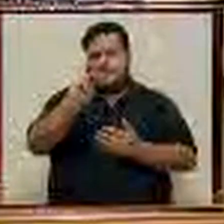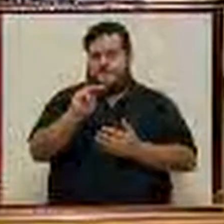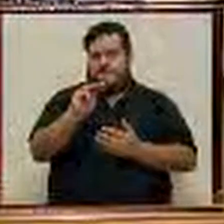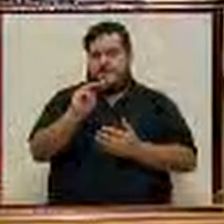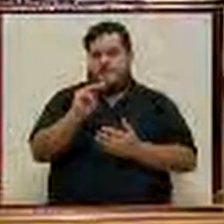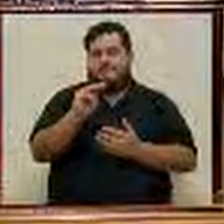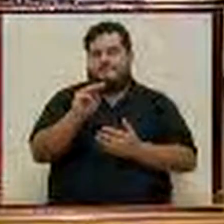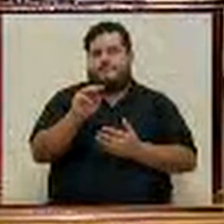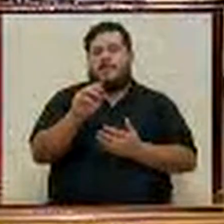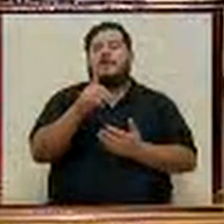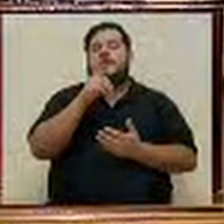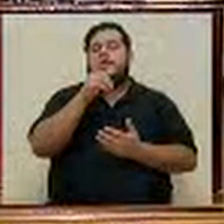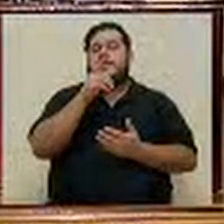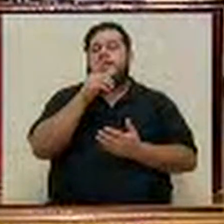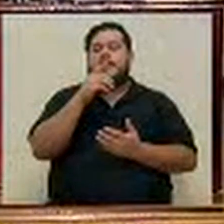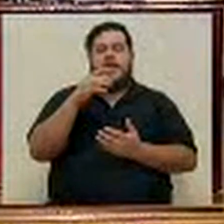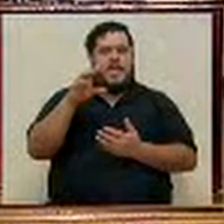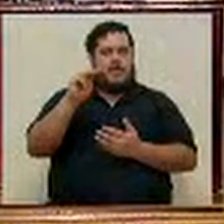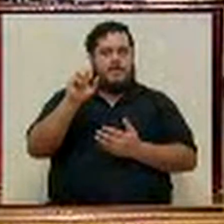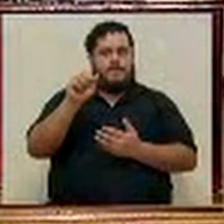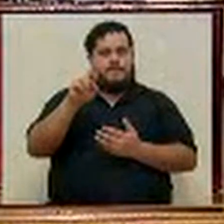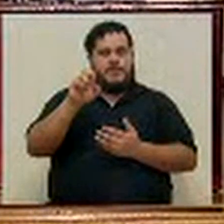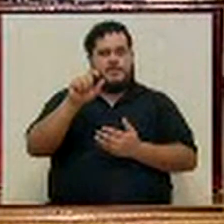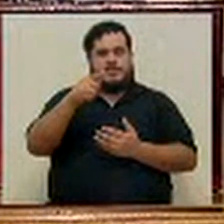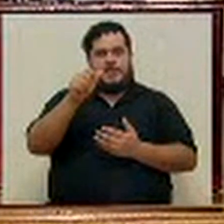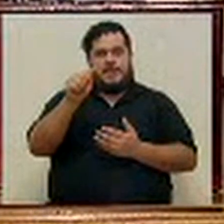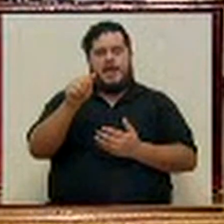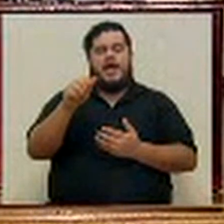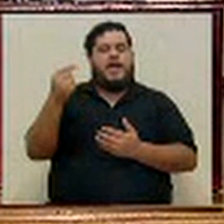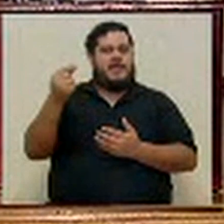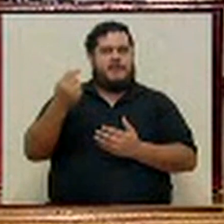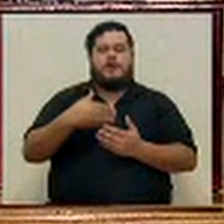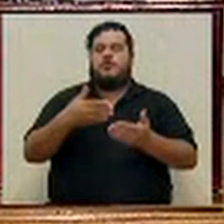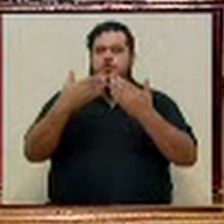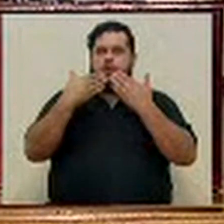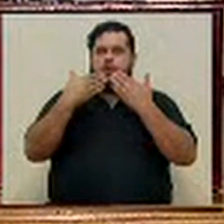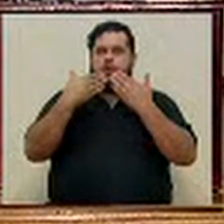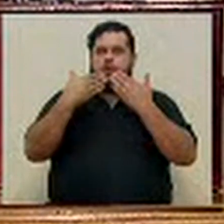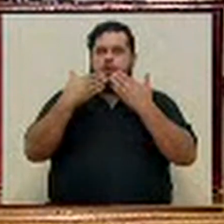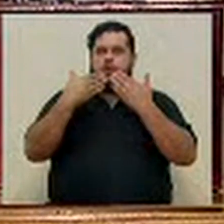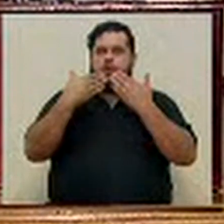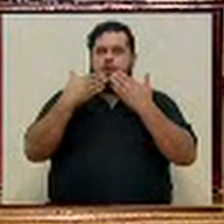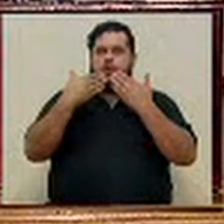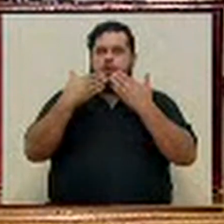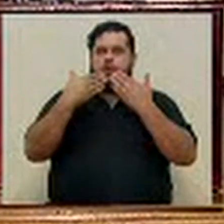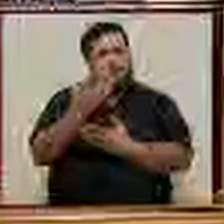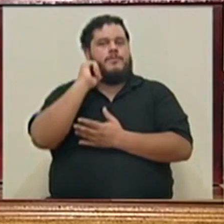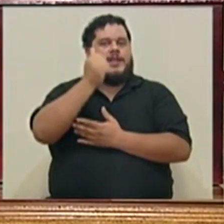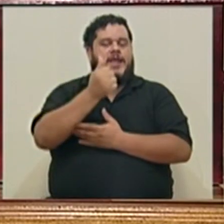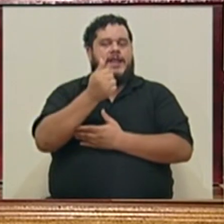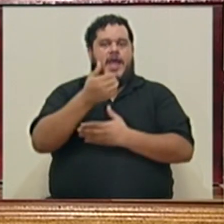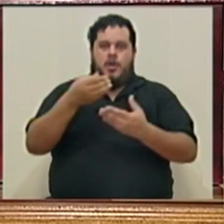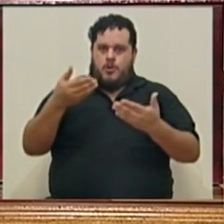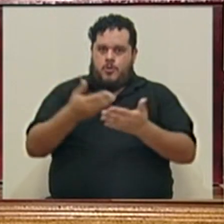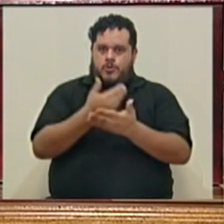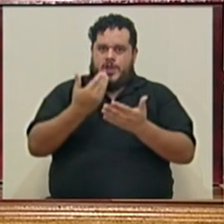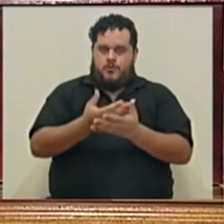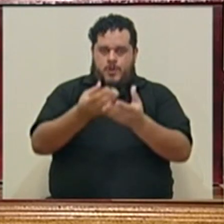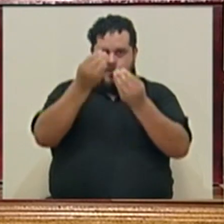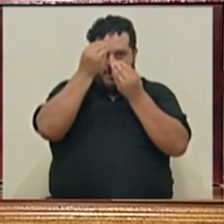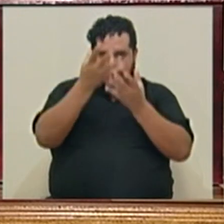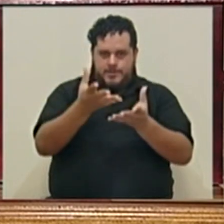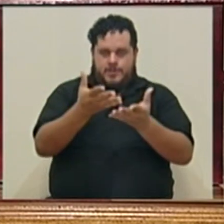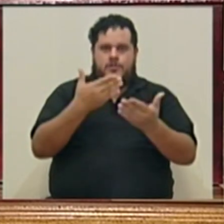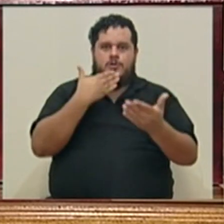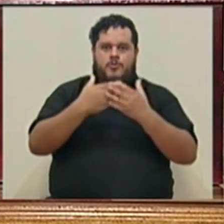y Asesoría Municipal, la señora Marcela Guerrero. Muchas gracias a ustedes por su sintonía. Los esperamos mañana con una actualización. Muy